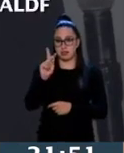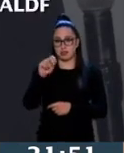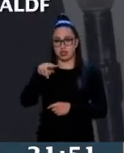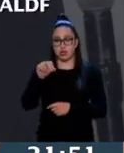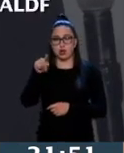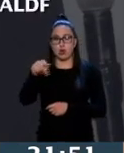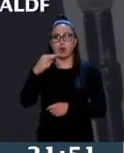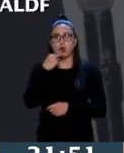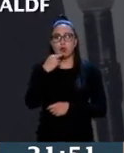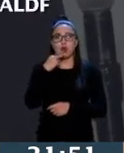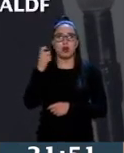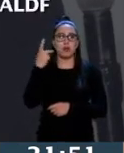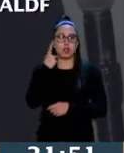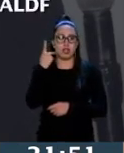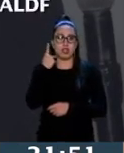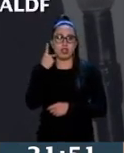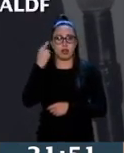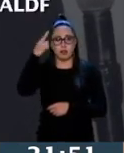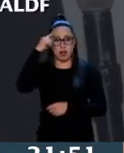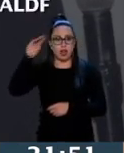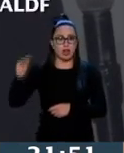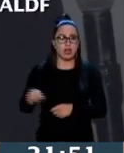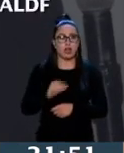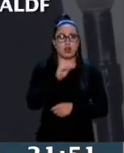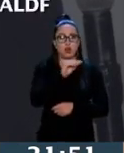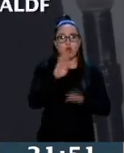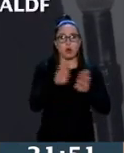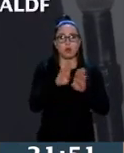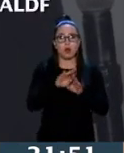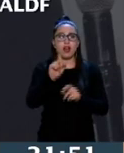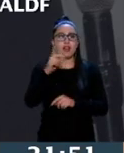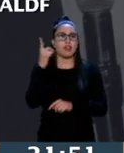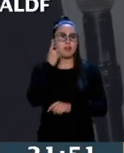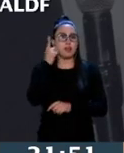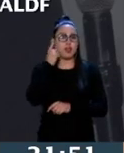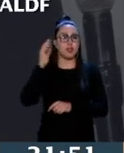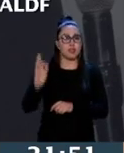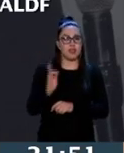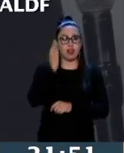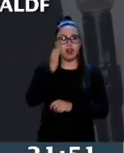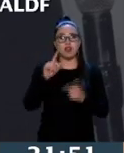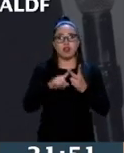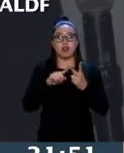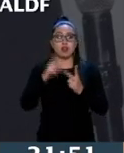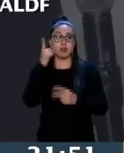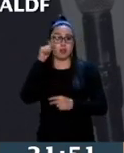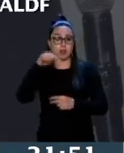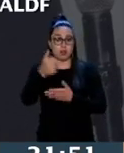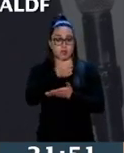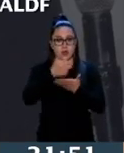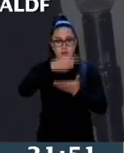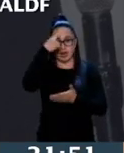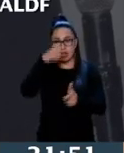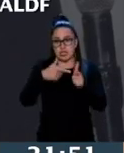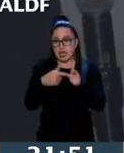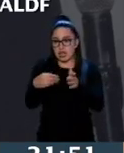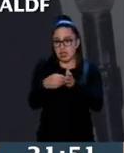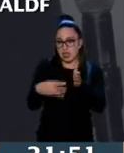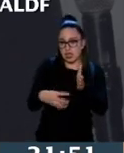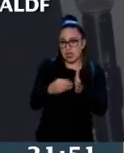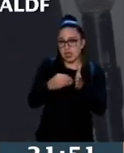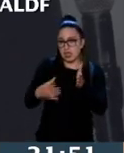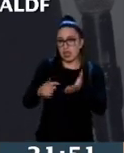para aprovechar los fueros en sus distintos cargos como legislador federal y local, para mantener la opacidad en el uso